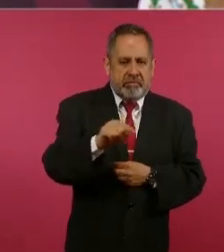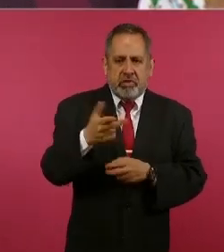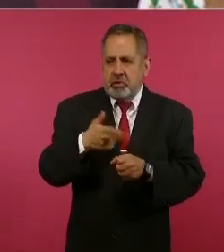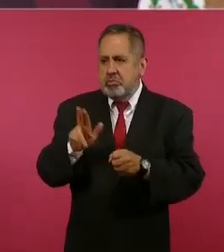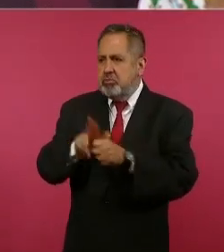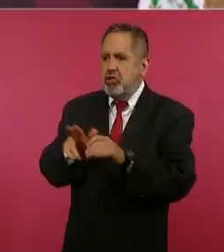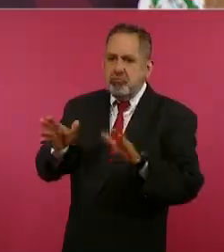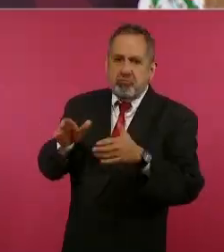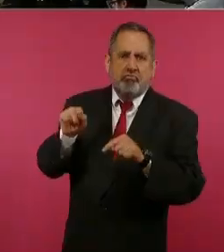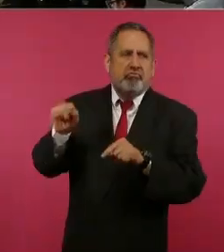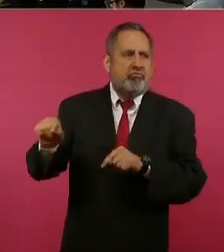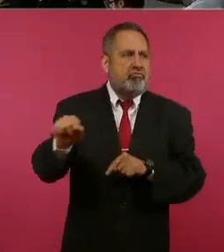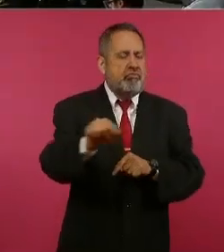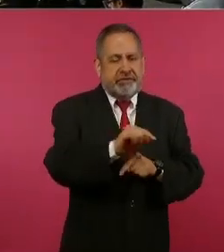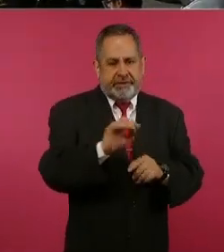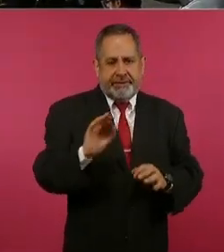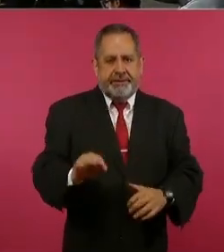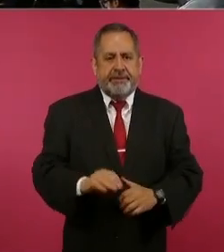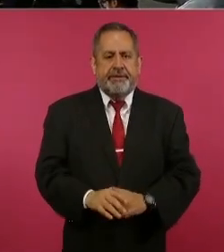clínicas.